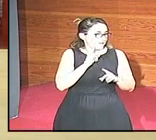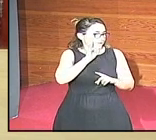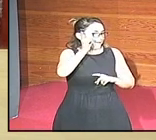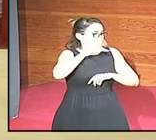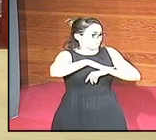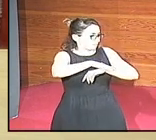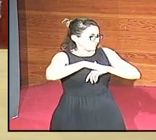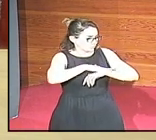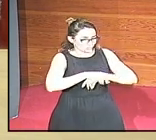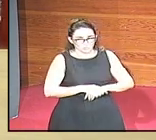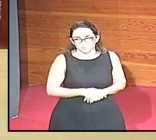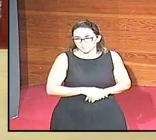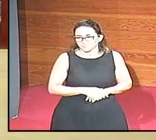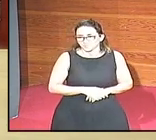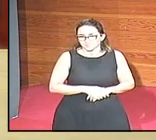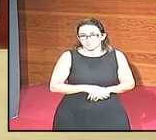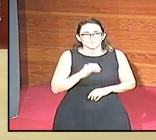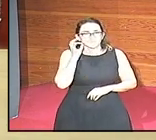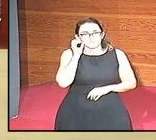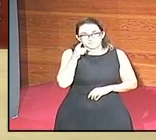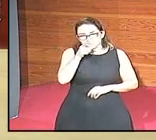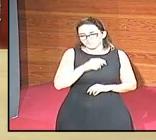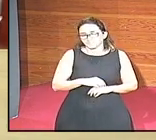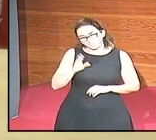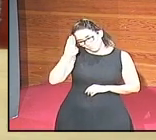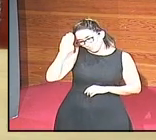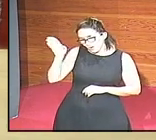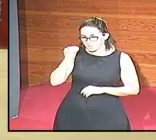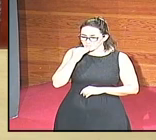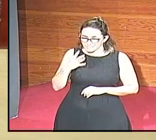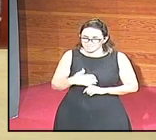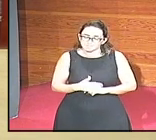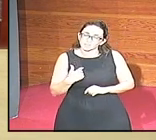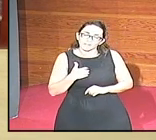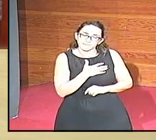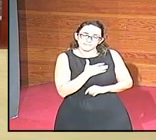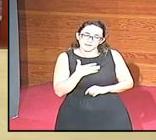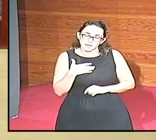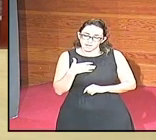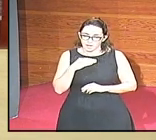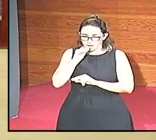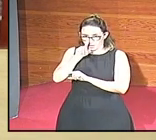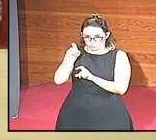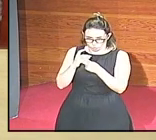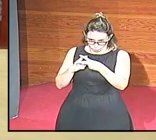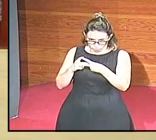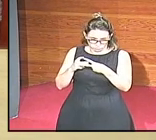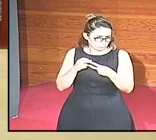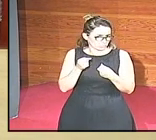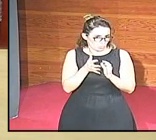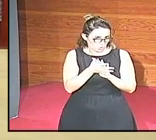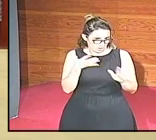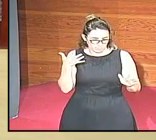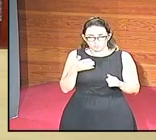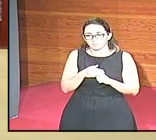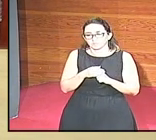Hola, buenas. Hola. Bueno, te quería plantear tres cuestiones rápidas y teniendo en cuenta